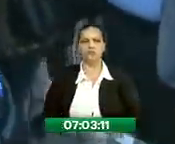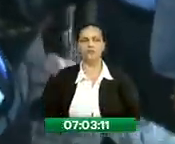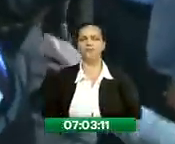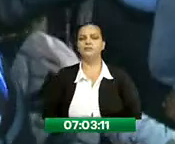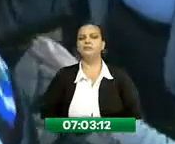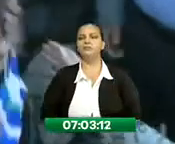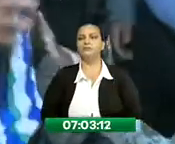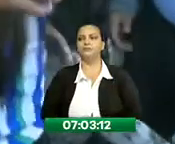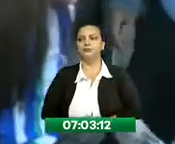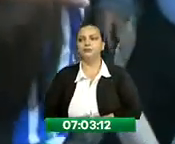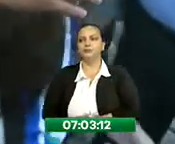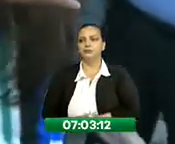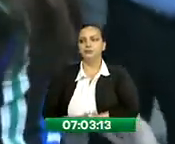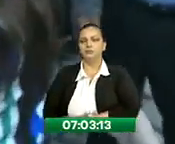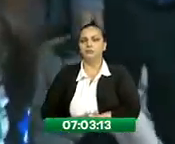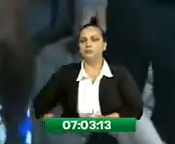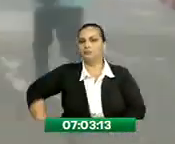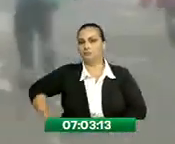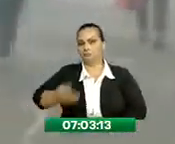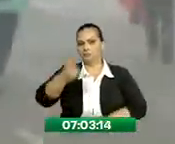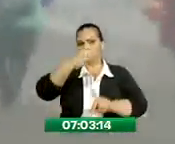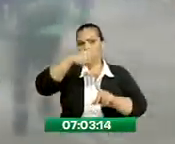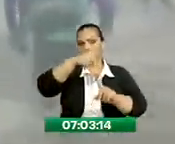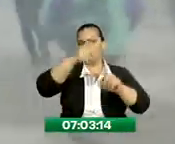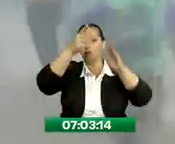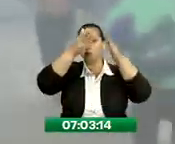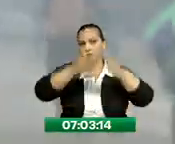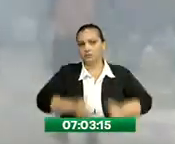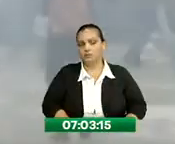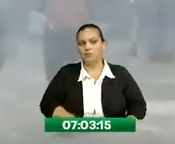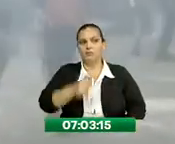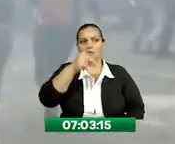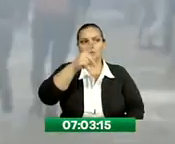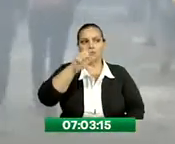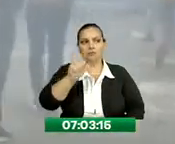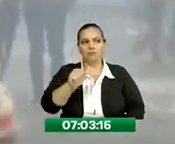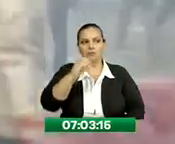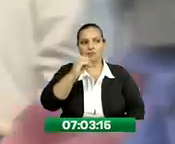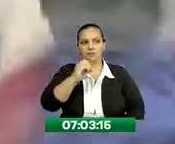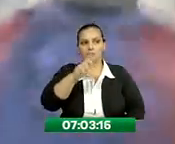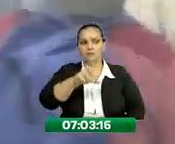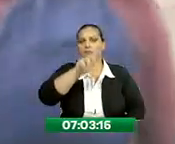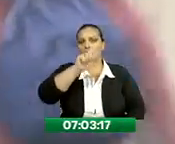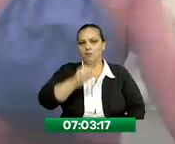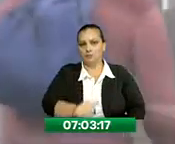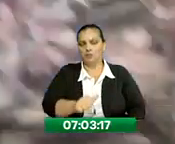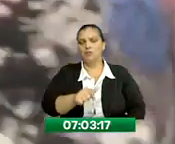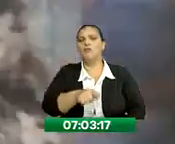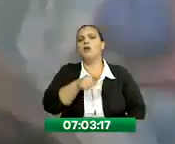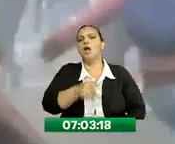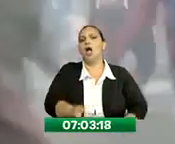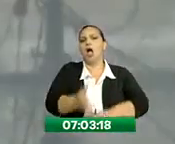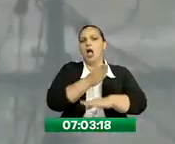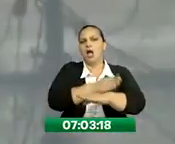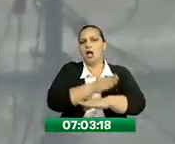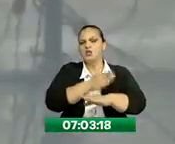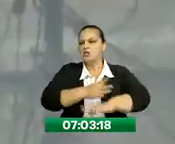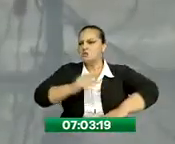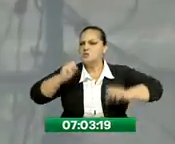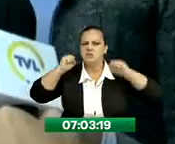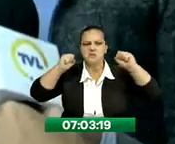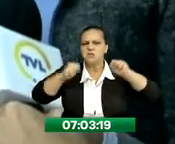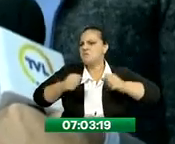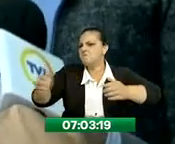71 días detenida acusada de rebelión, por supuestamente intentar desestabilizar al gobierno nacional, en las protestas de